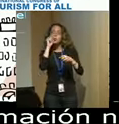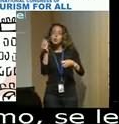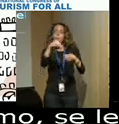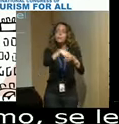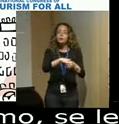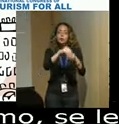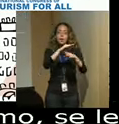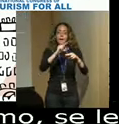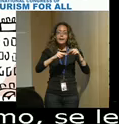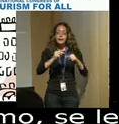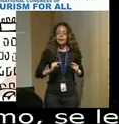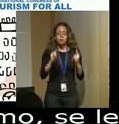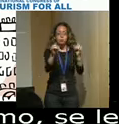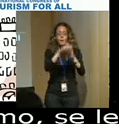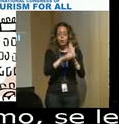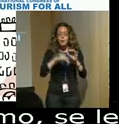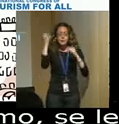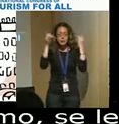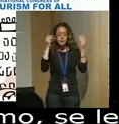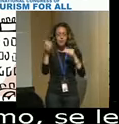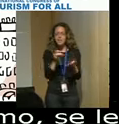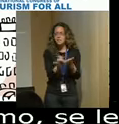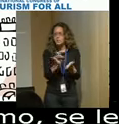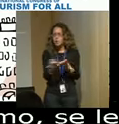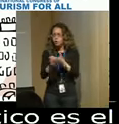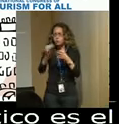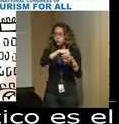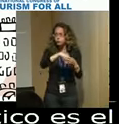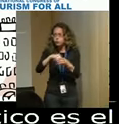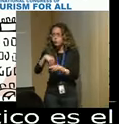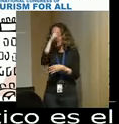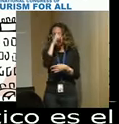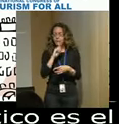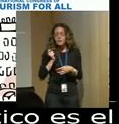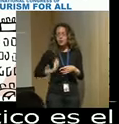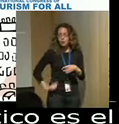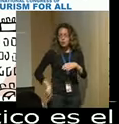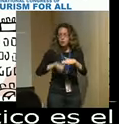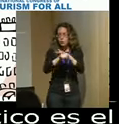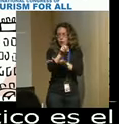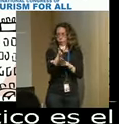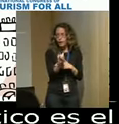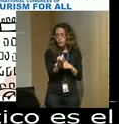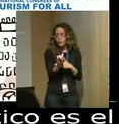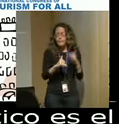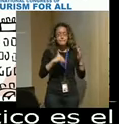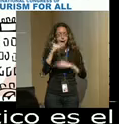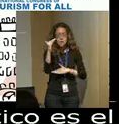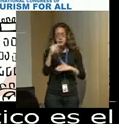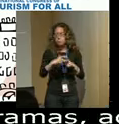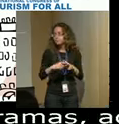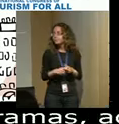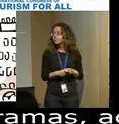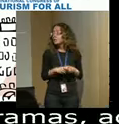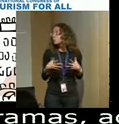infraestructuras, programas, actividades, servicios, perfiles profesionales tiene desarrollado, ¿vale? Entonces, bueno, un